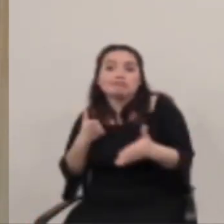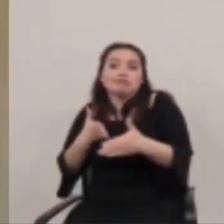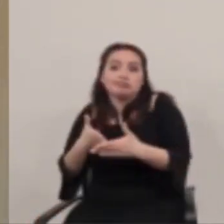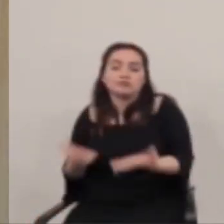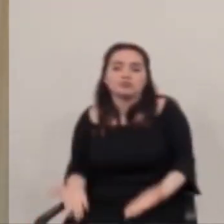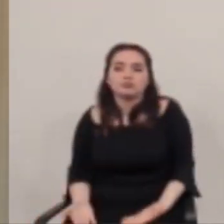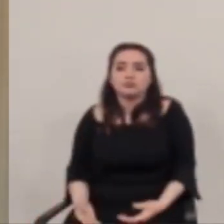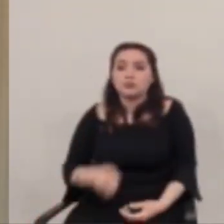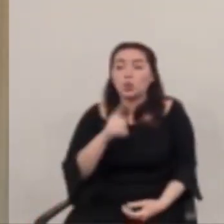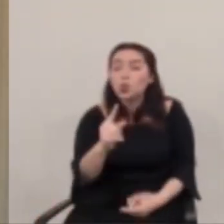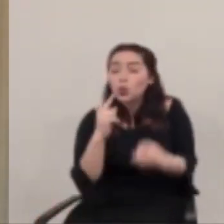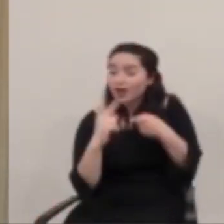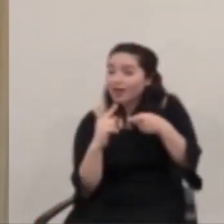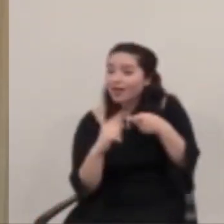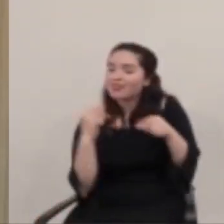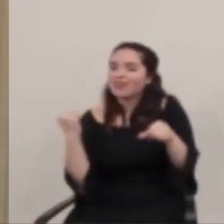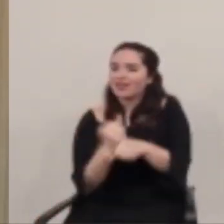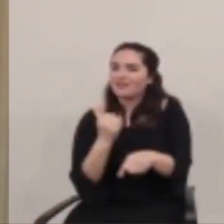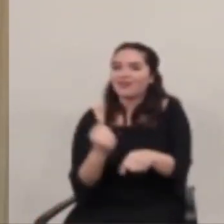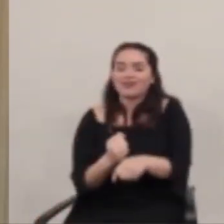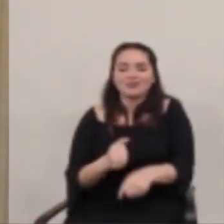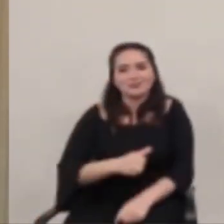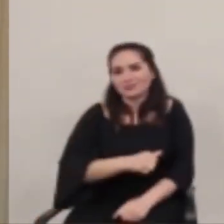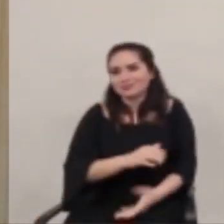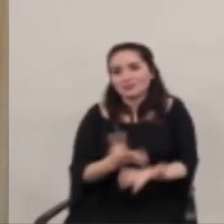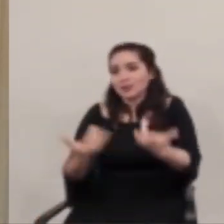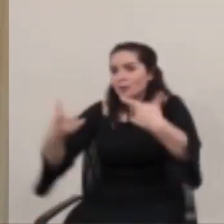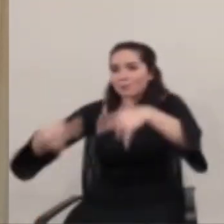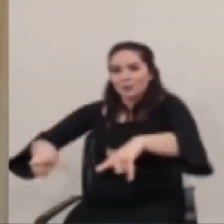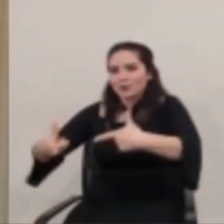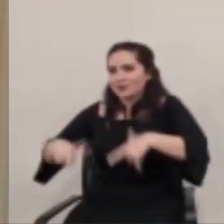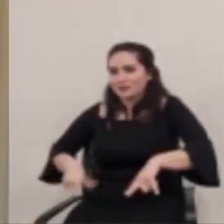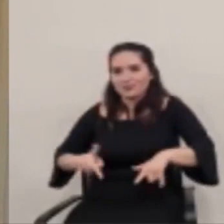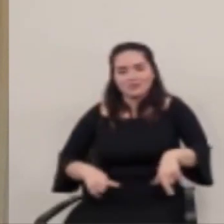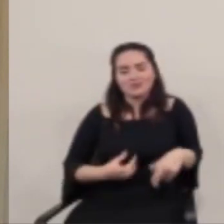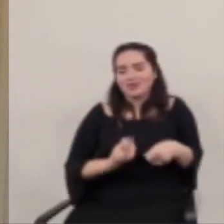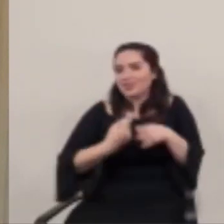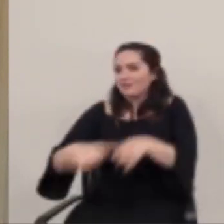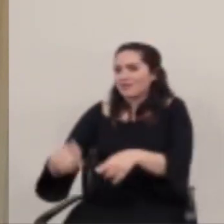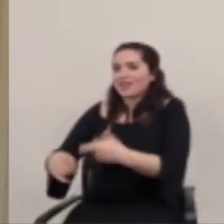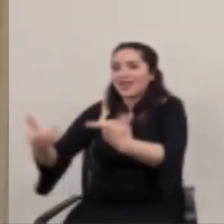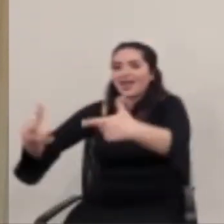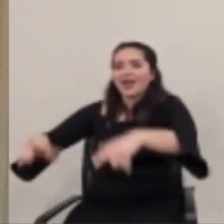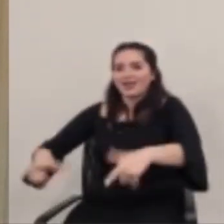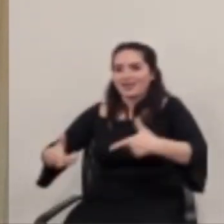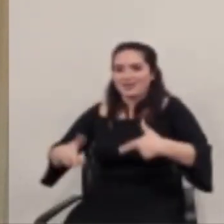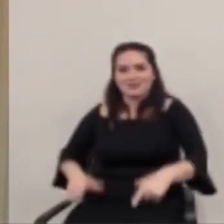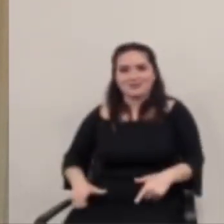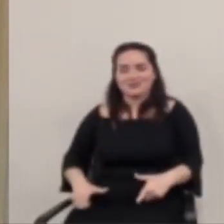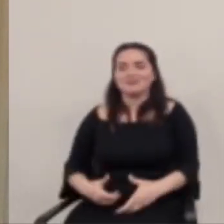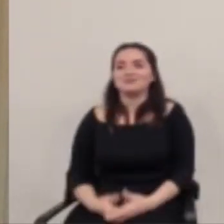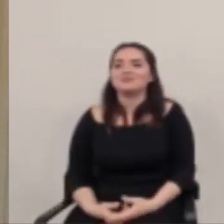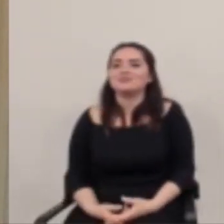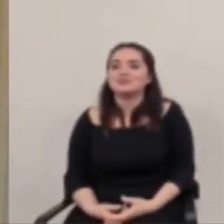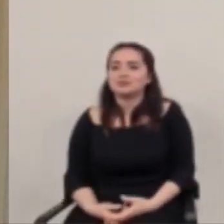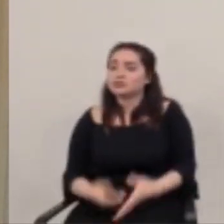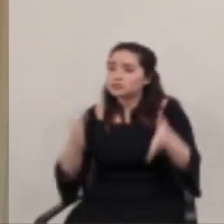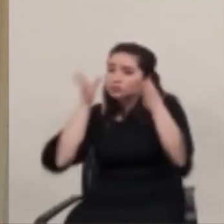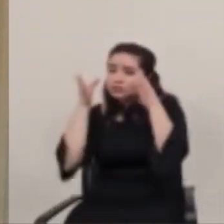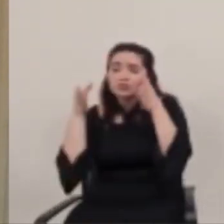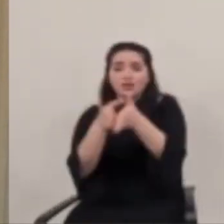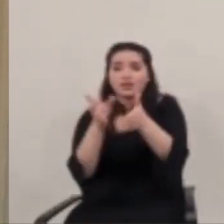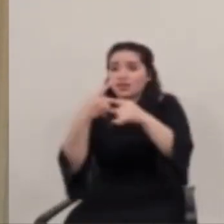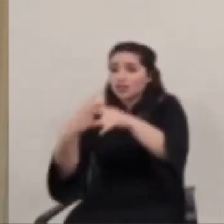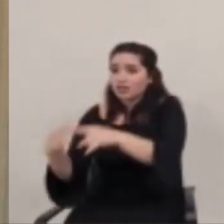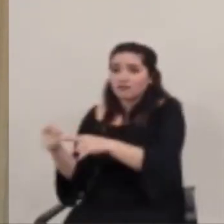maneras precisamente es trabajar desde todas las políticas, desde todas las áreas, desde todos los momentos, desde todas las ocasiones en que